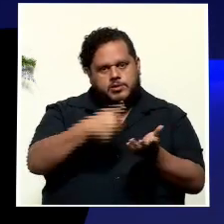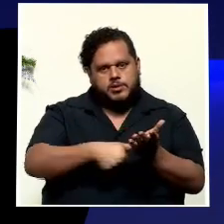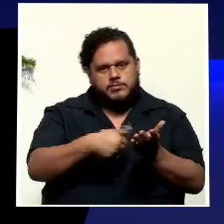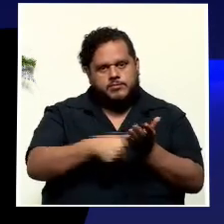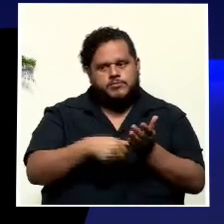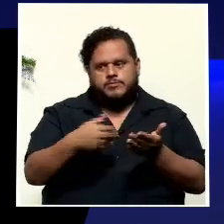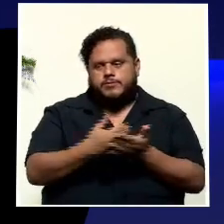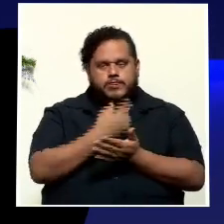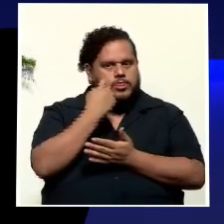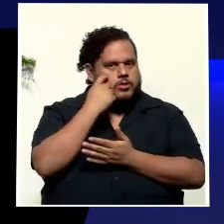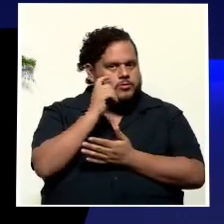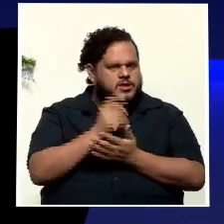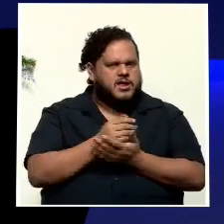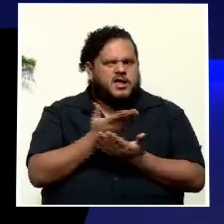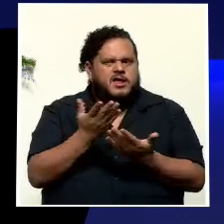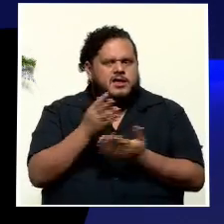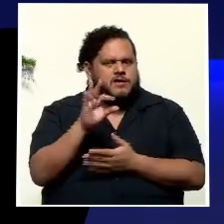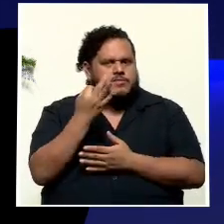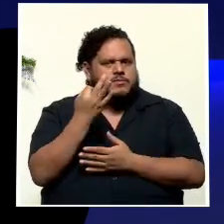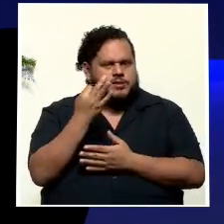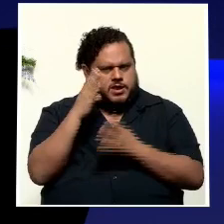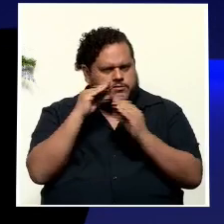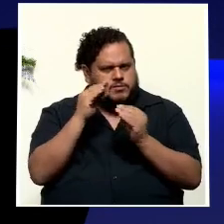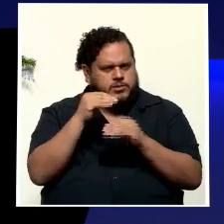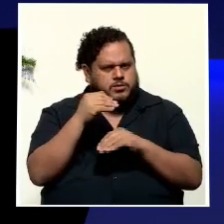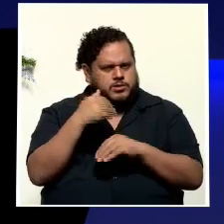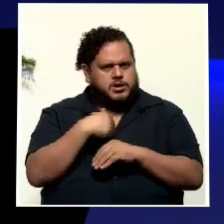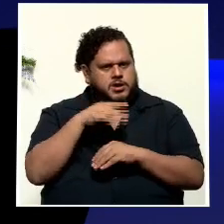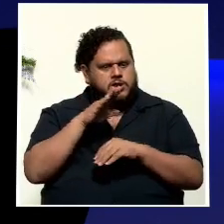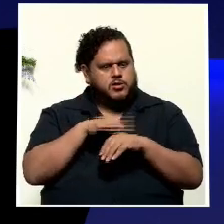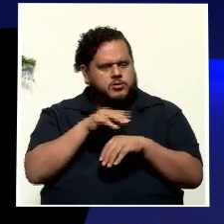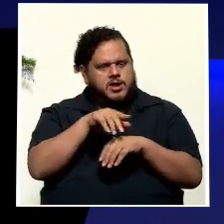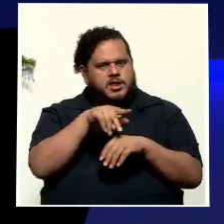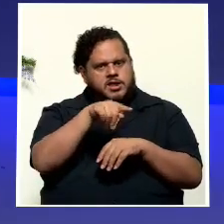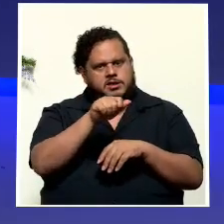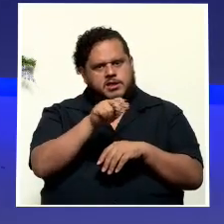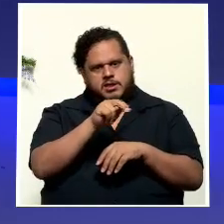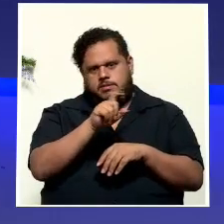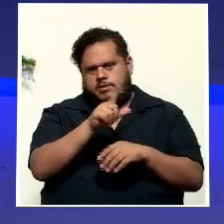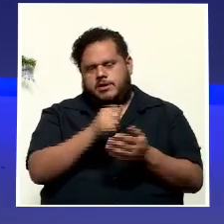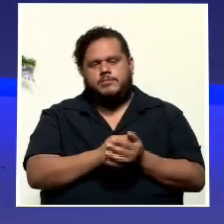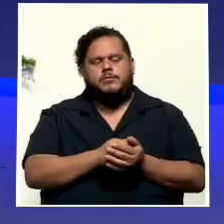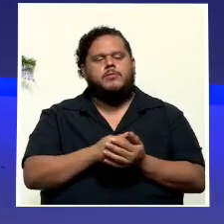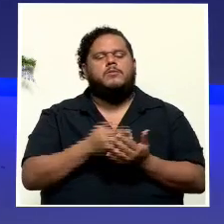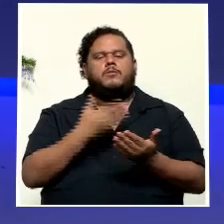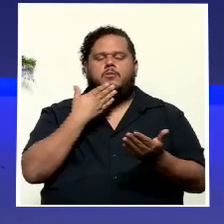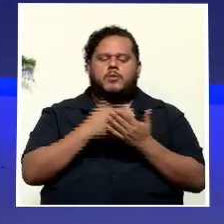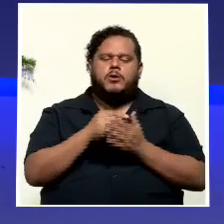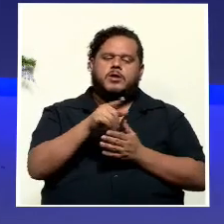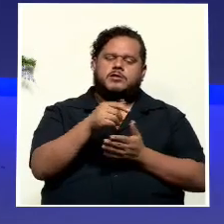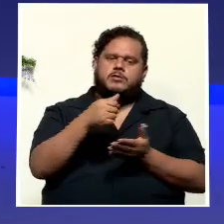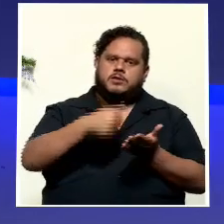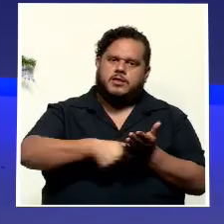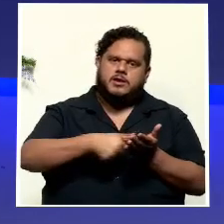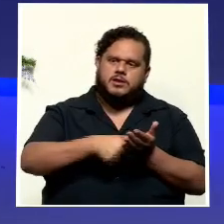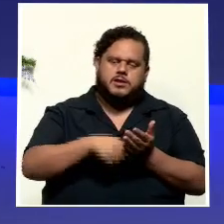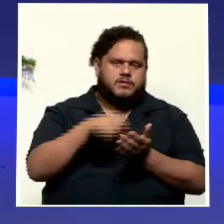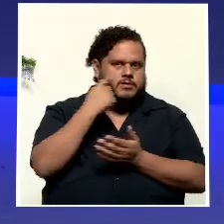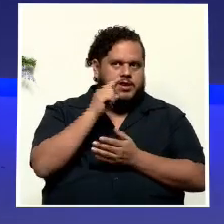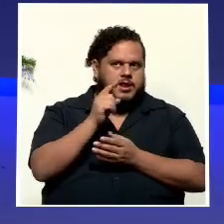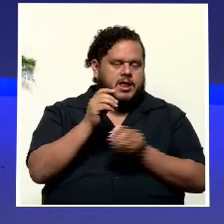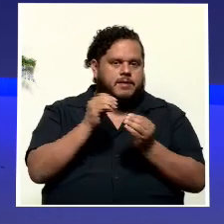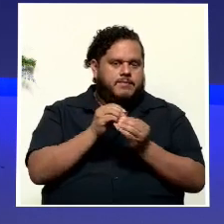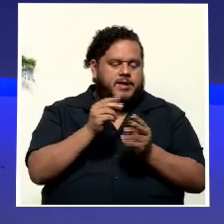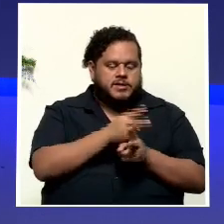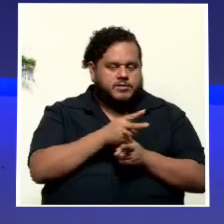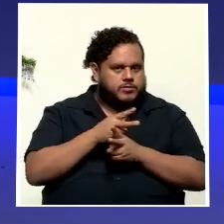nuevo fiscal. ¿Qué información tiene sobre ese panel? Bueno, esta es una de las elecciones de fiscalía más